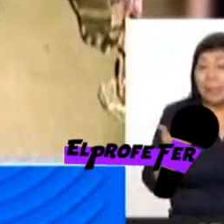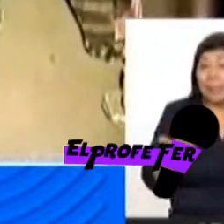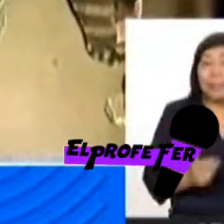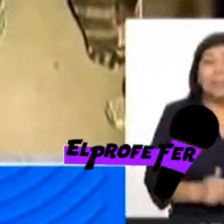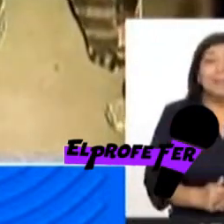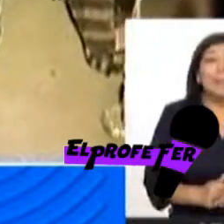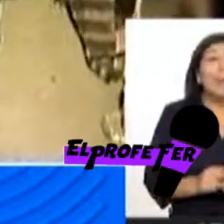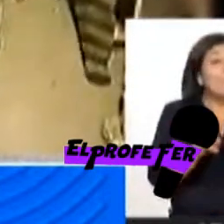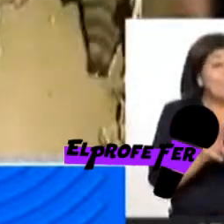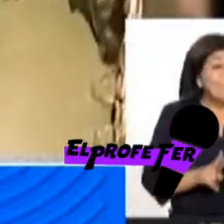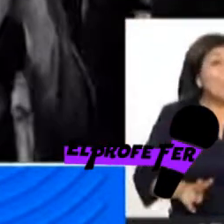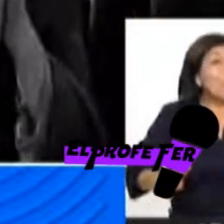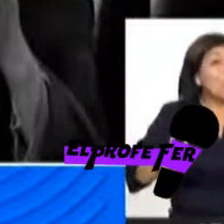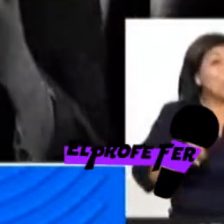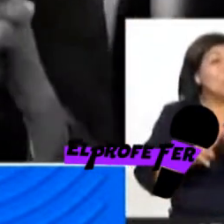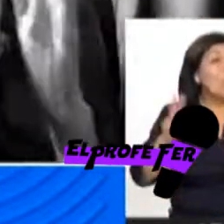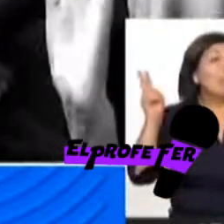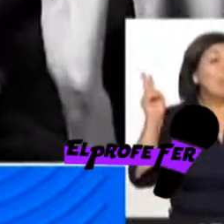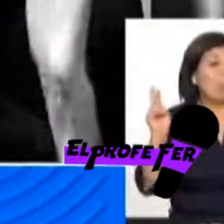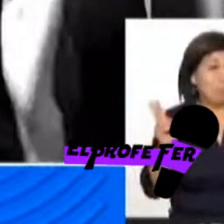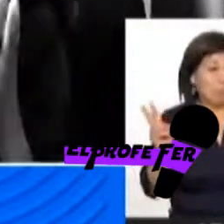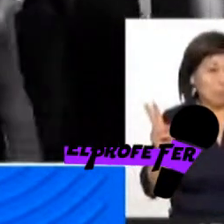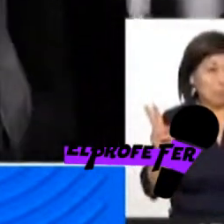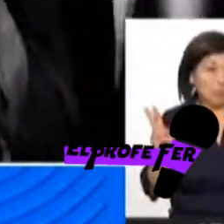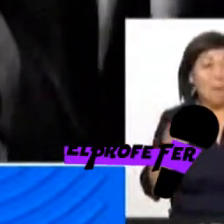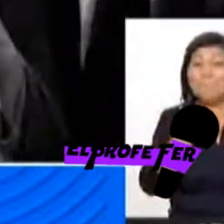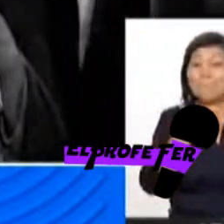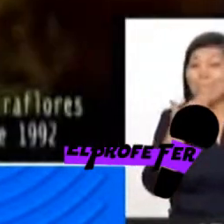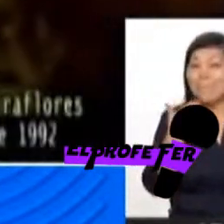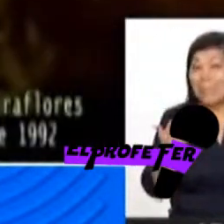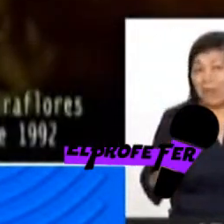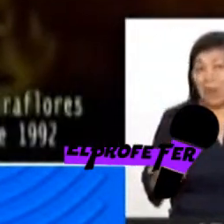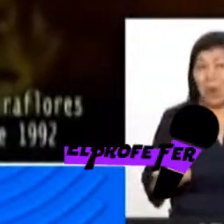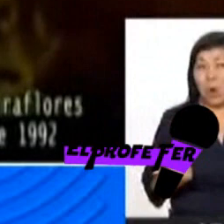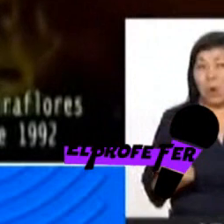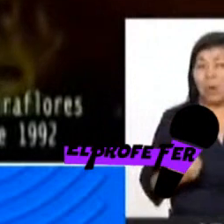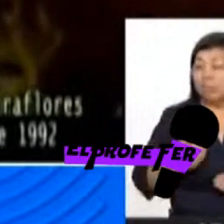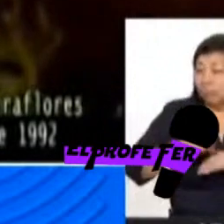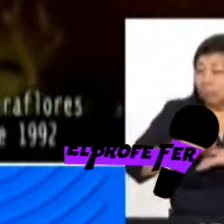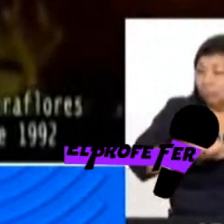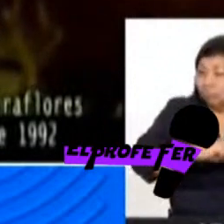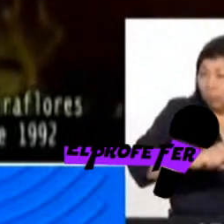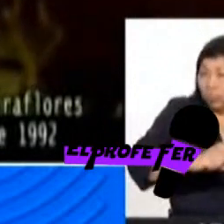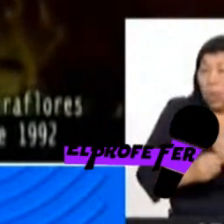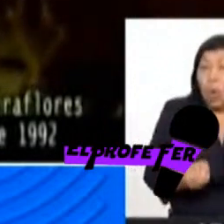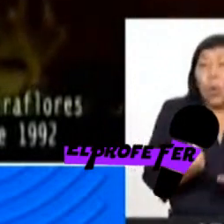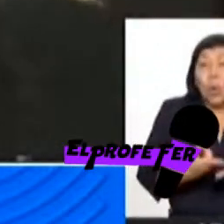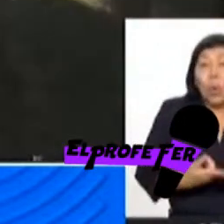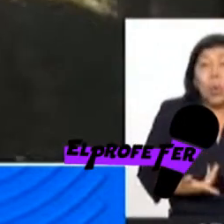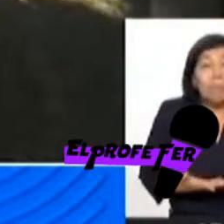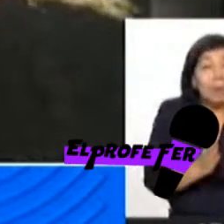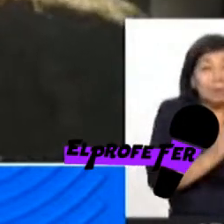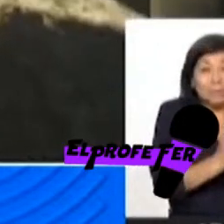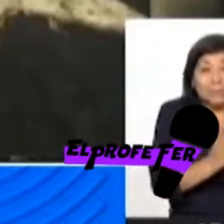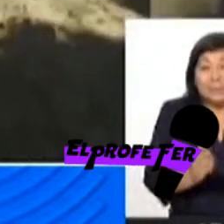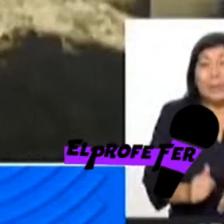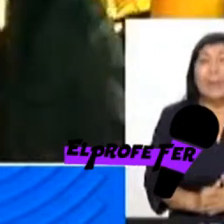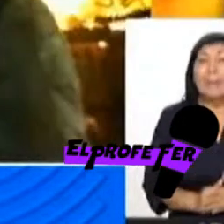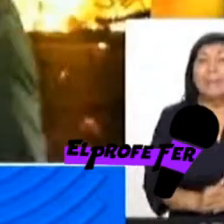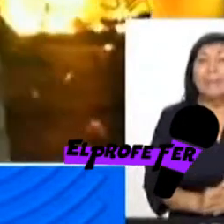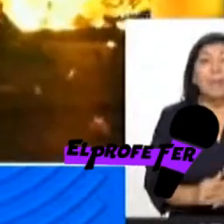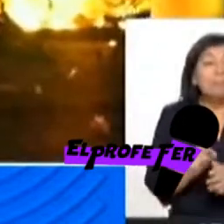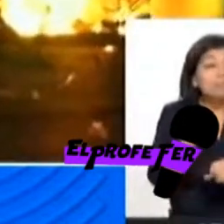de revaloración docente, había unos aspectos que se están promoviendo, como es específicamente